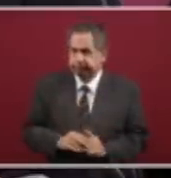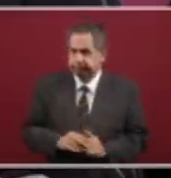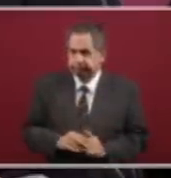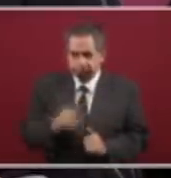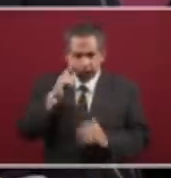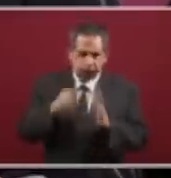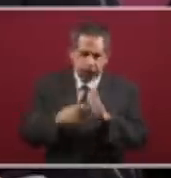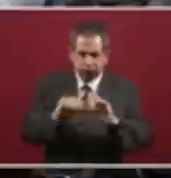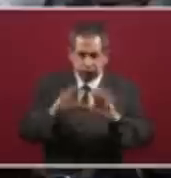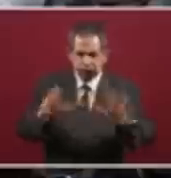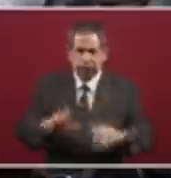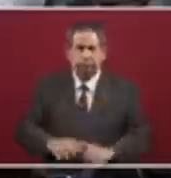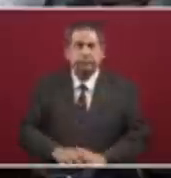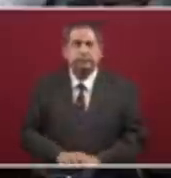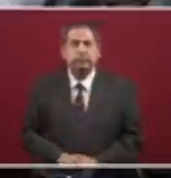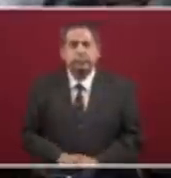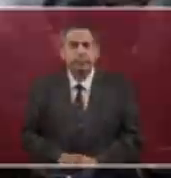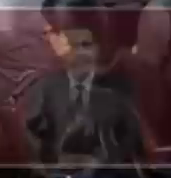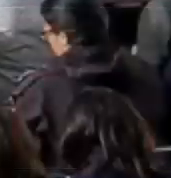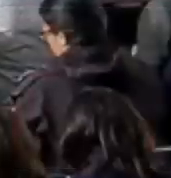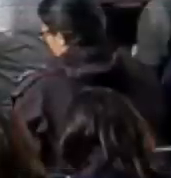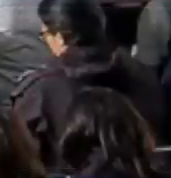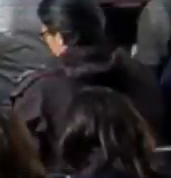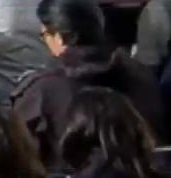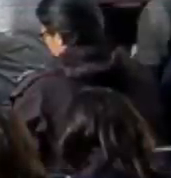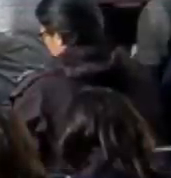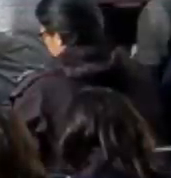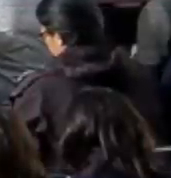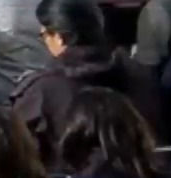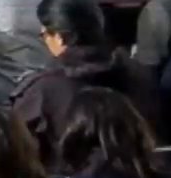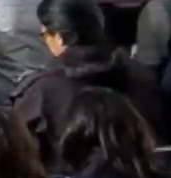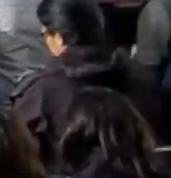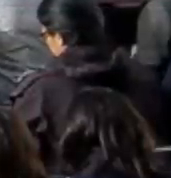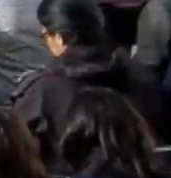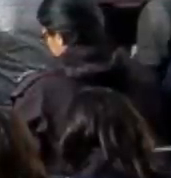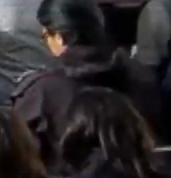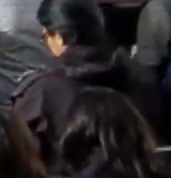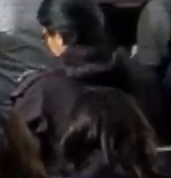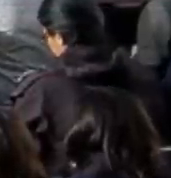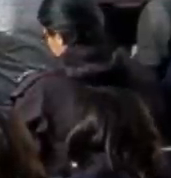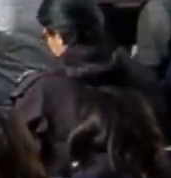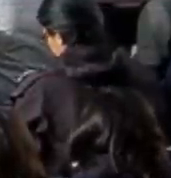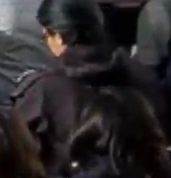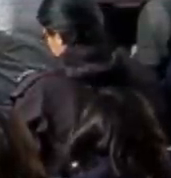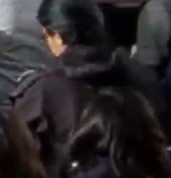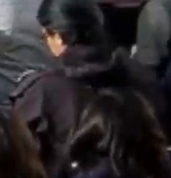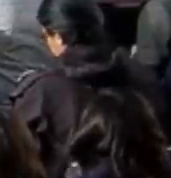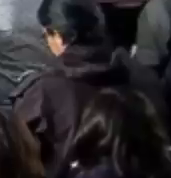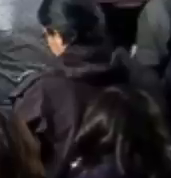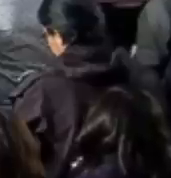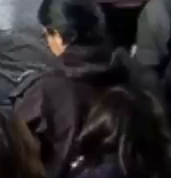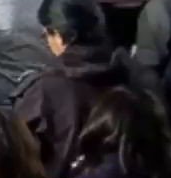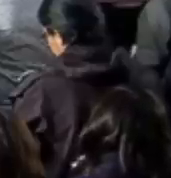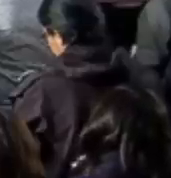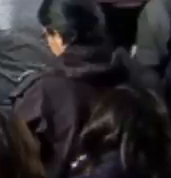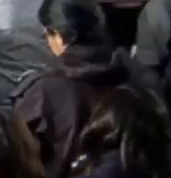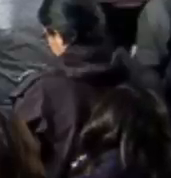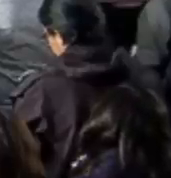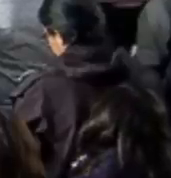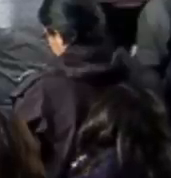manifiesto para qué se tengan